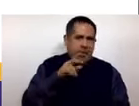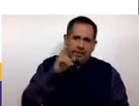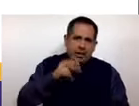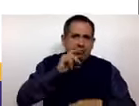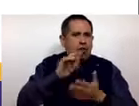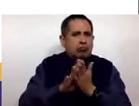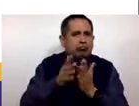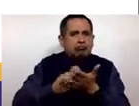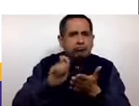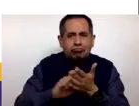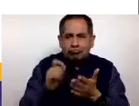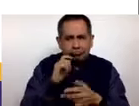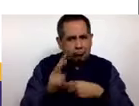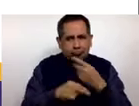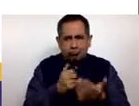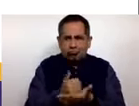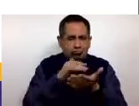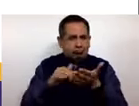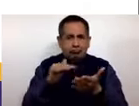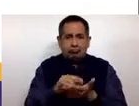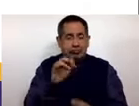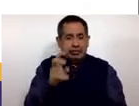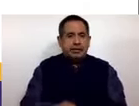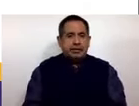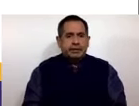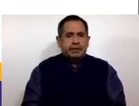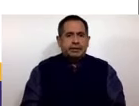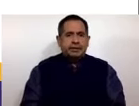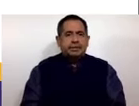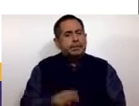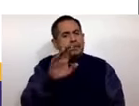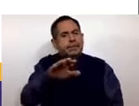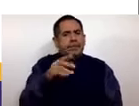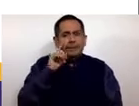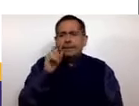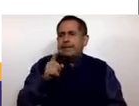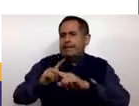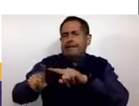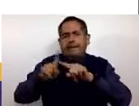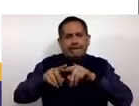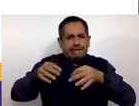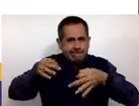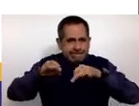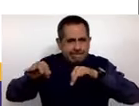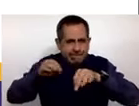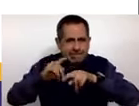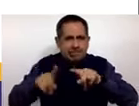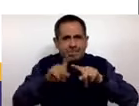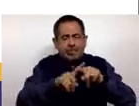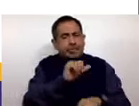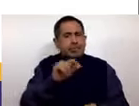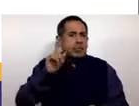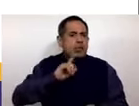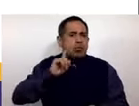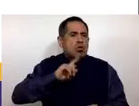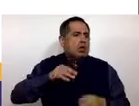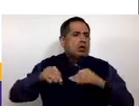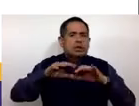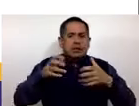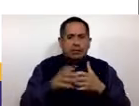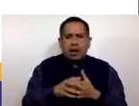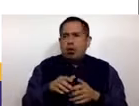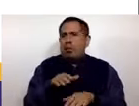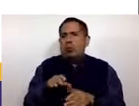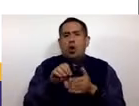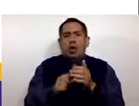que quieran, aquí estoy. Y en los diferentes trabajos, ¿no? Las mujeres que realizan funciones de seguridad